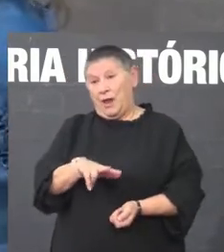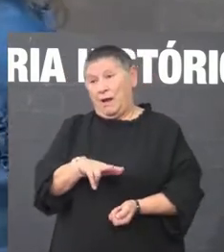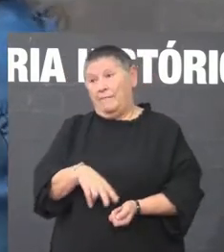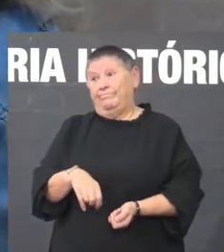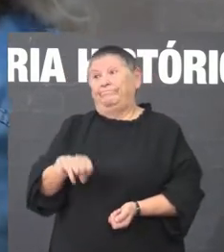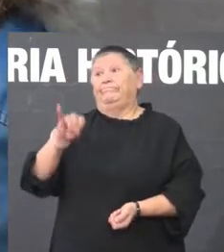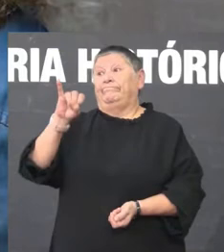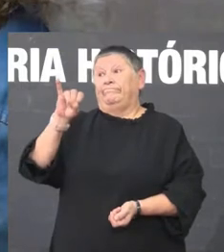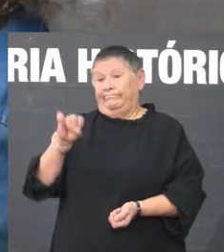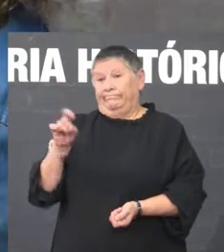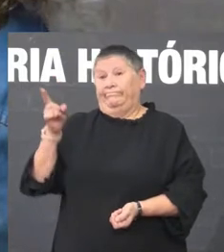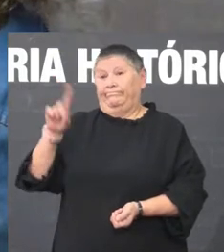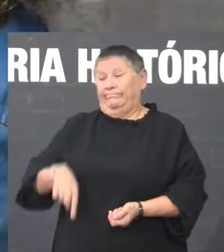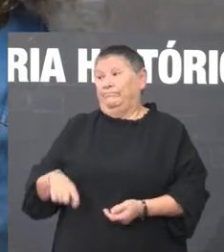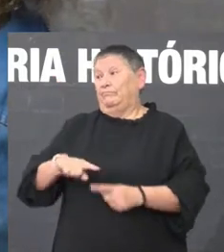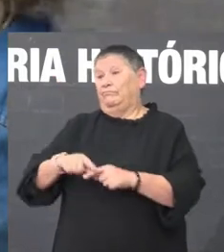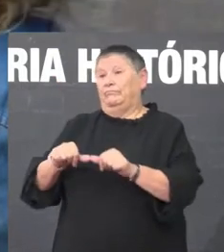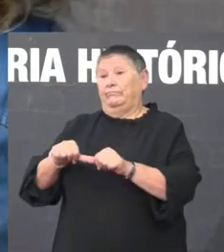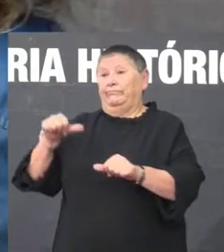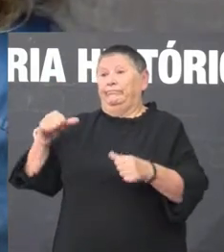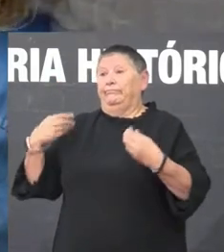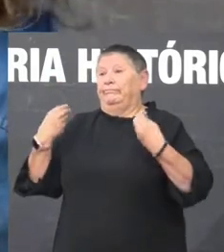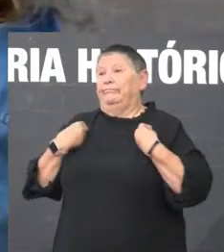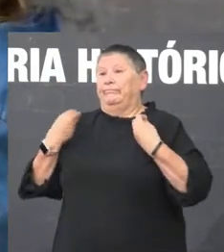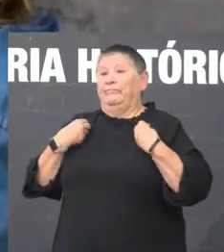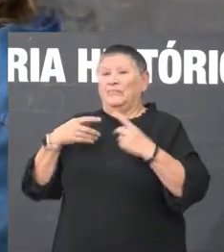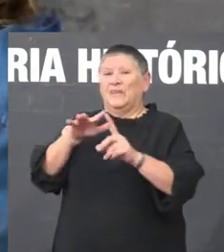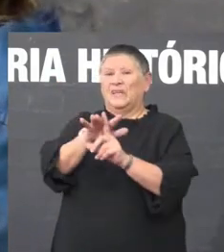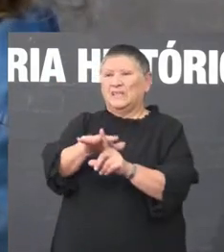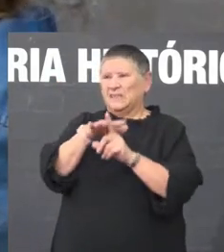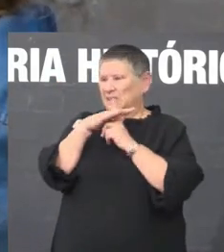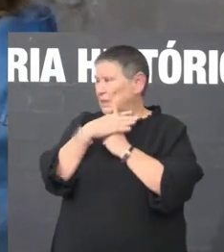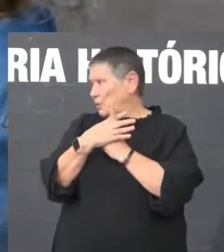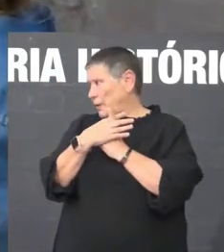que vivir una situación que,